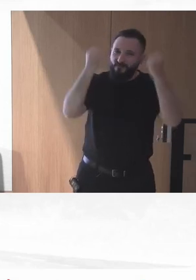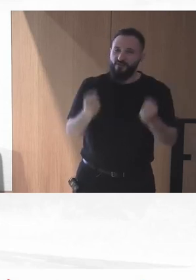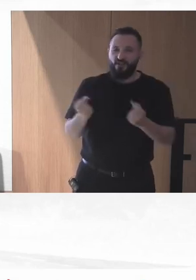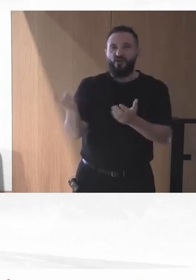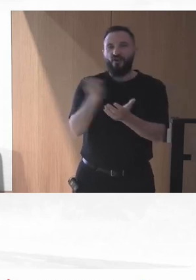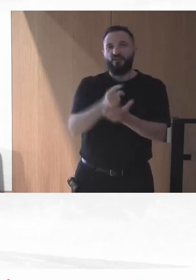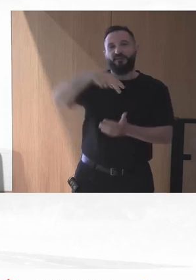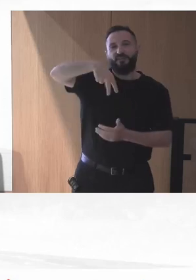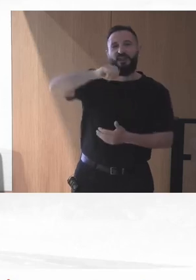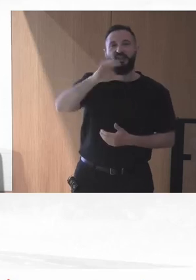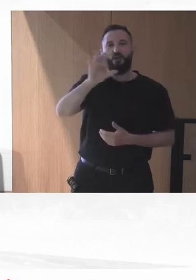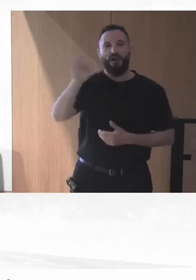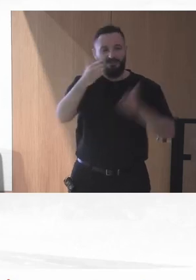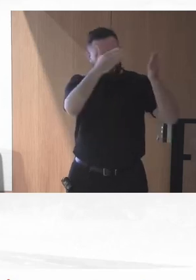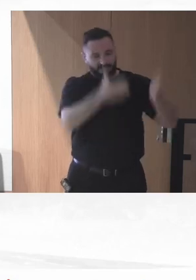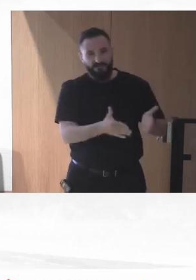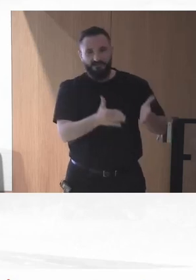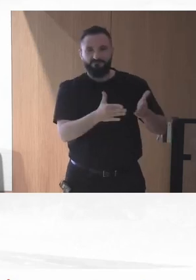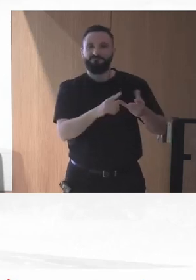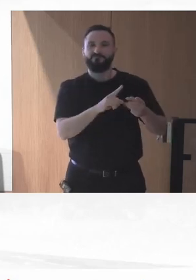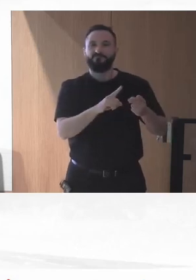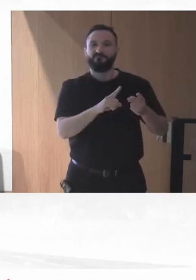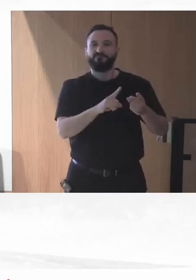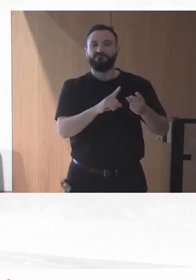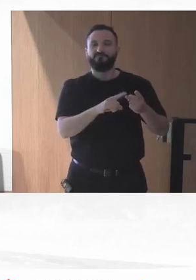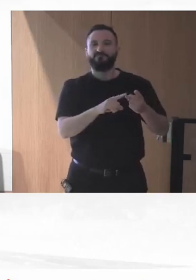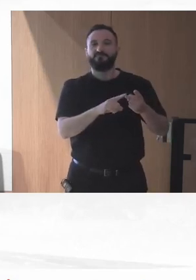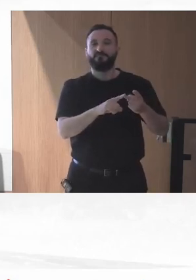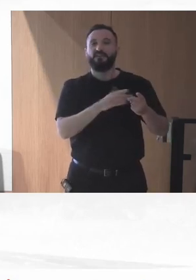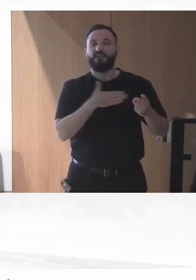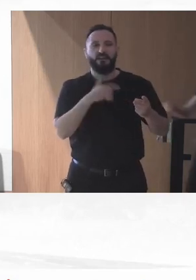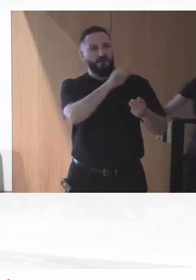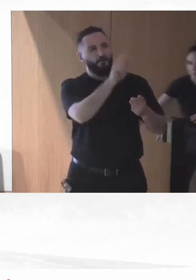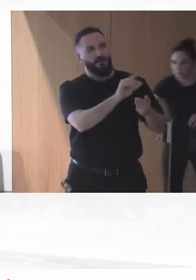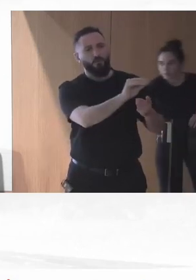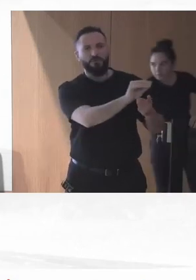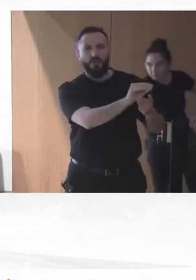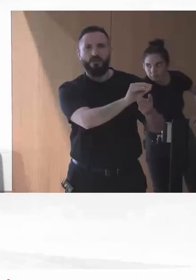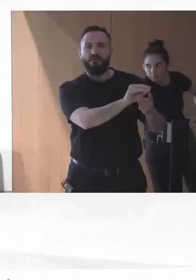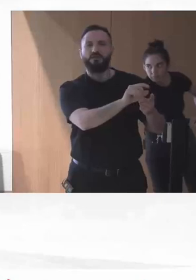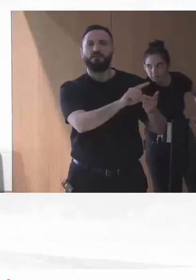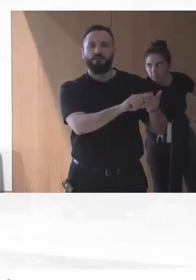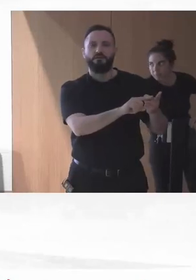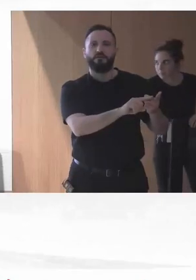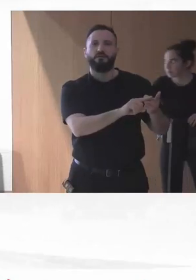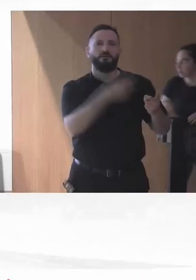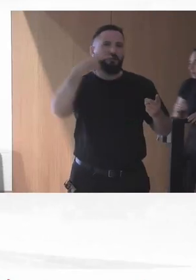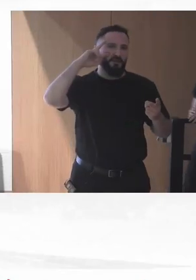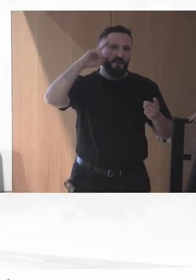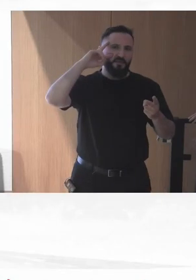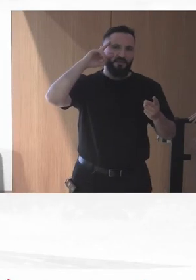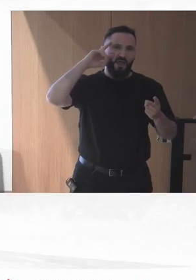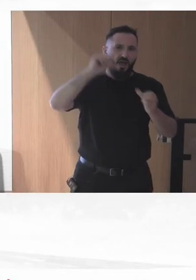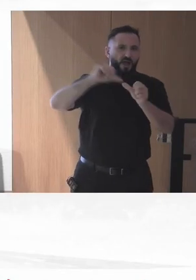a Nicolás al panel. Y querría preguntarte, ¿cómo fue la experiencia para ti